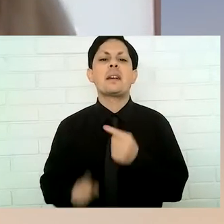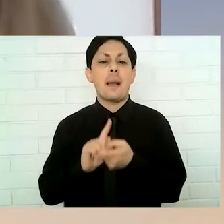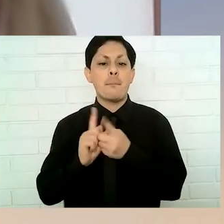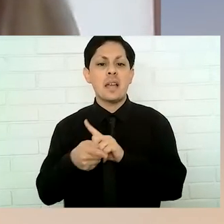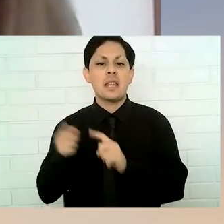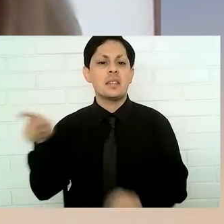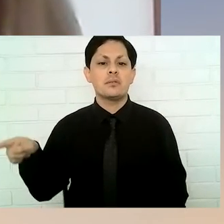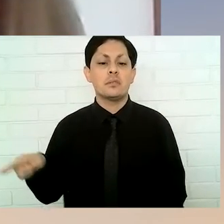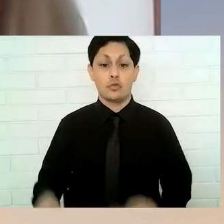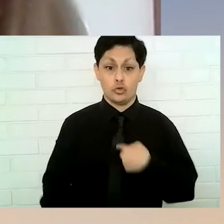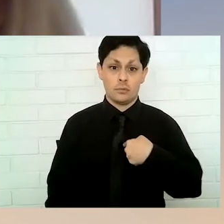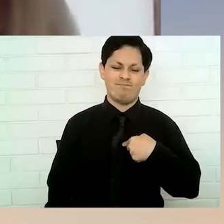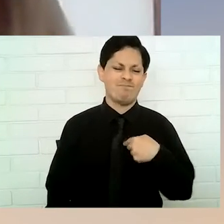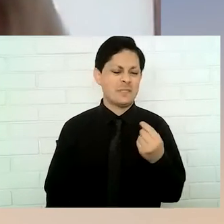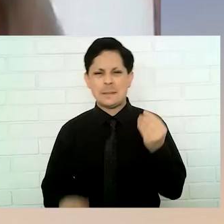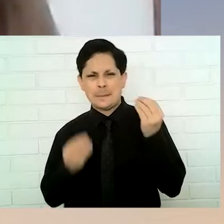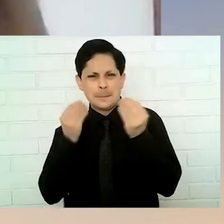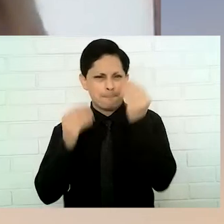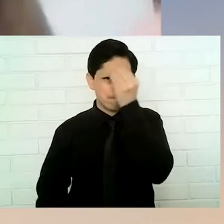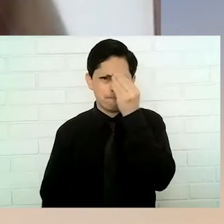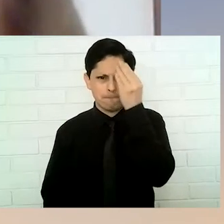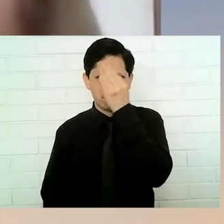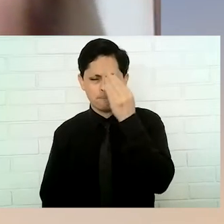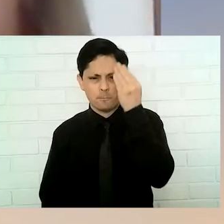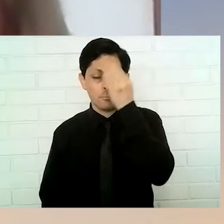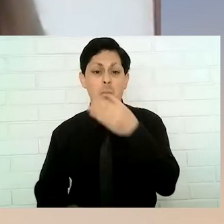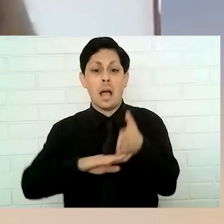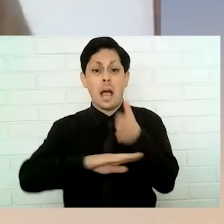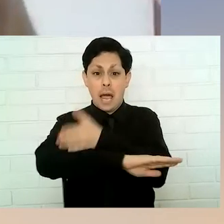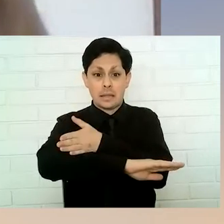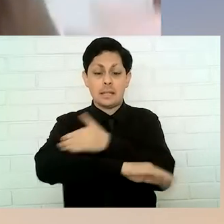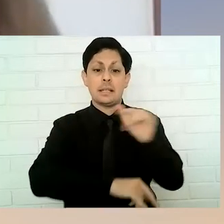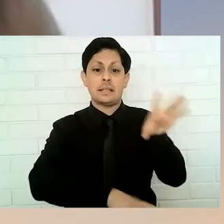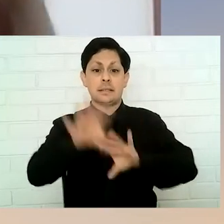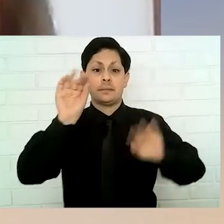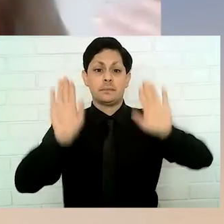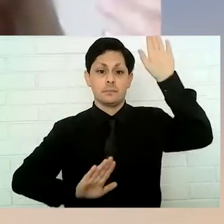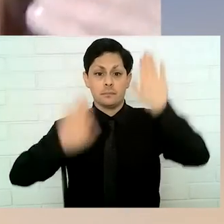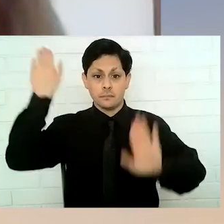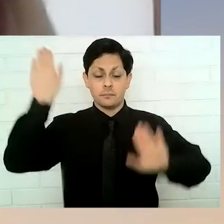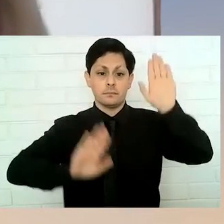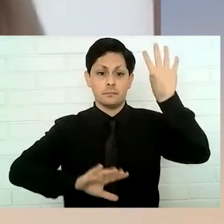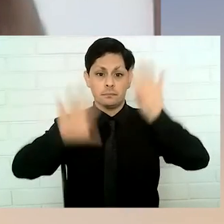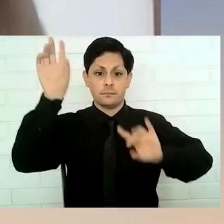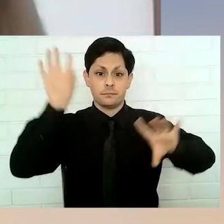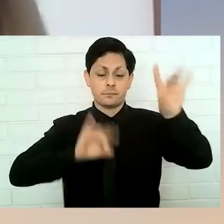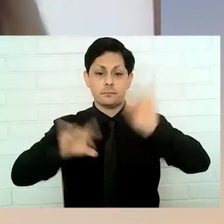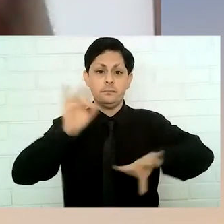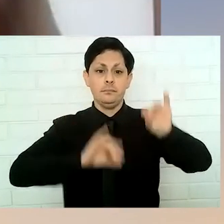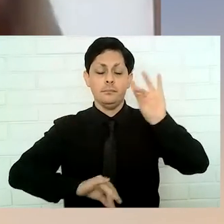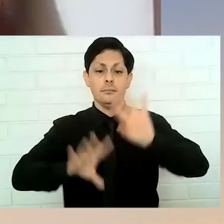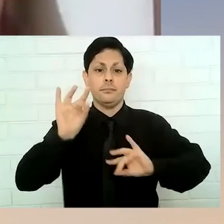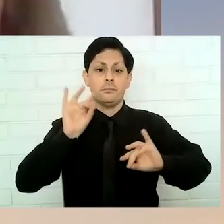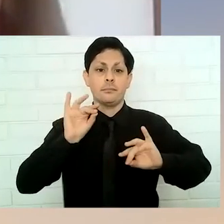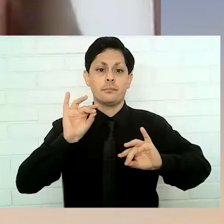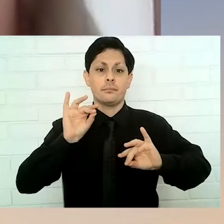preocupada porque yo decía esto antes de las elecciones, ¿ya? y hablaba de que yo derogaría el decreto 170, pero